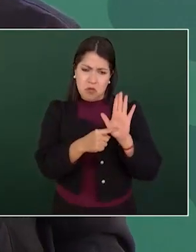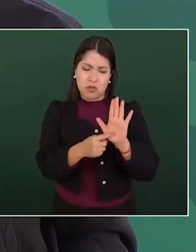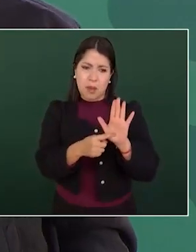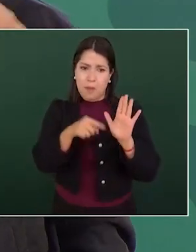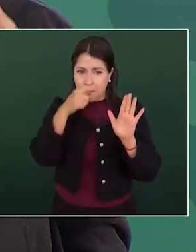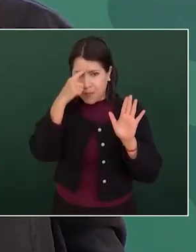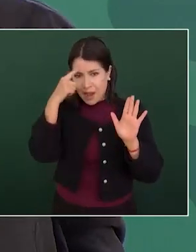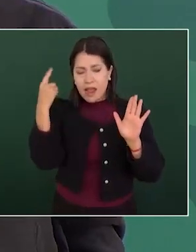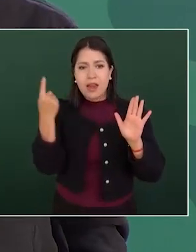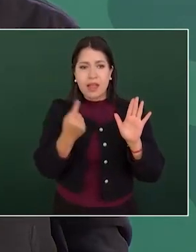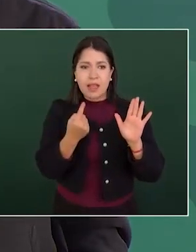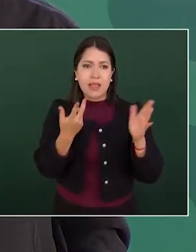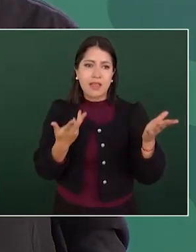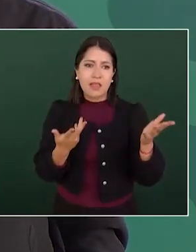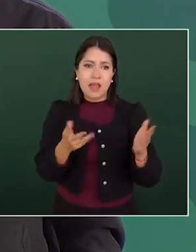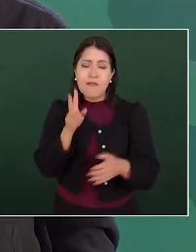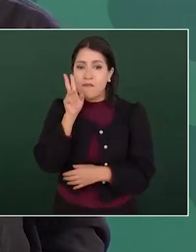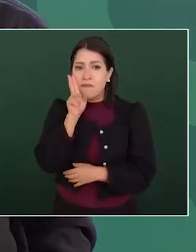cuánto nos han